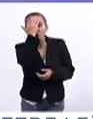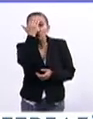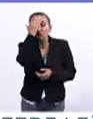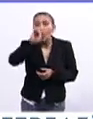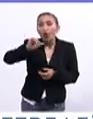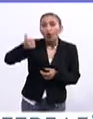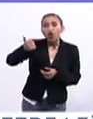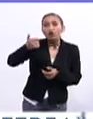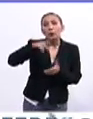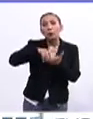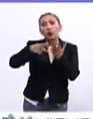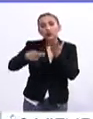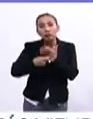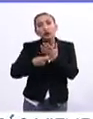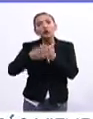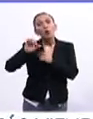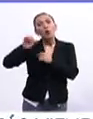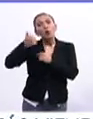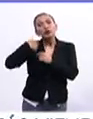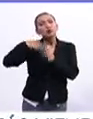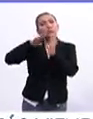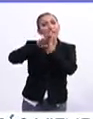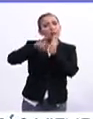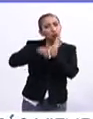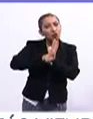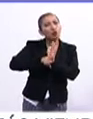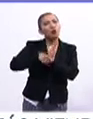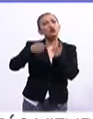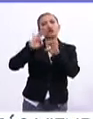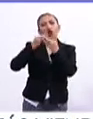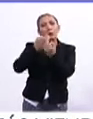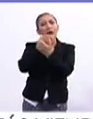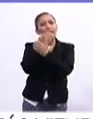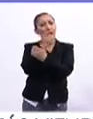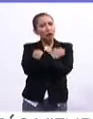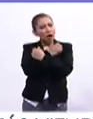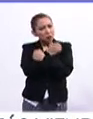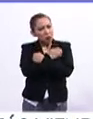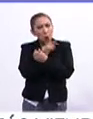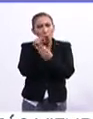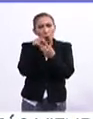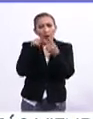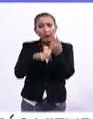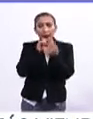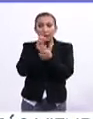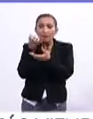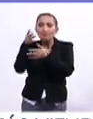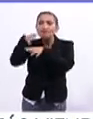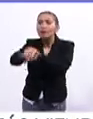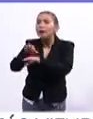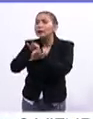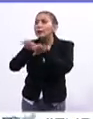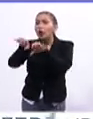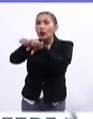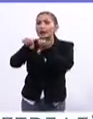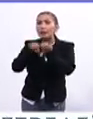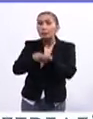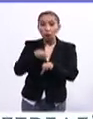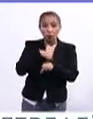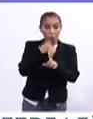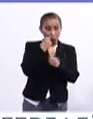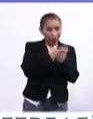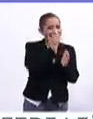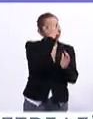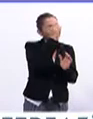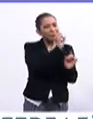conozcan otros proyectos, otras metodologías, inclusive modelos educativos, y también la inserción a trabajo en equipo, no solo de las